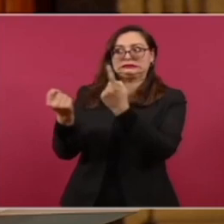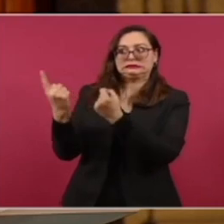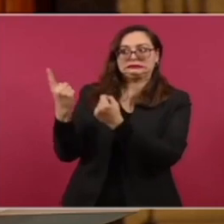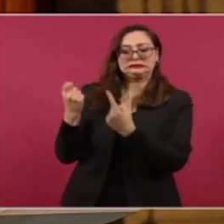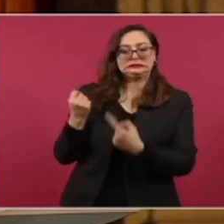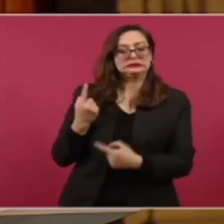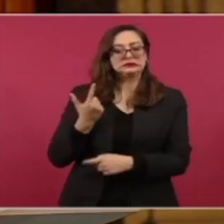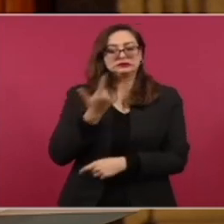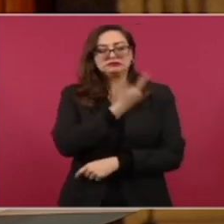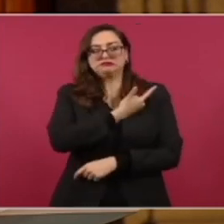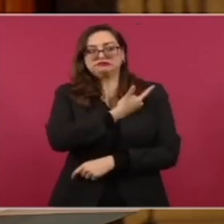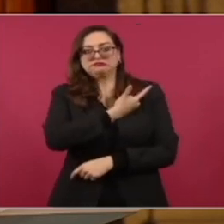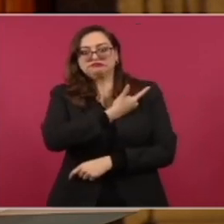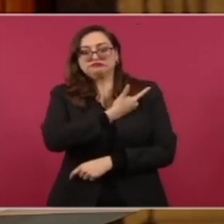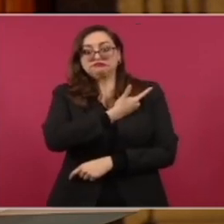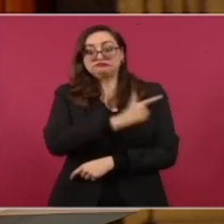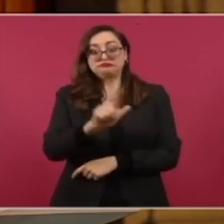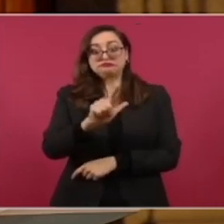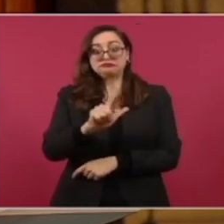a los